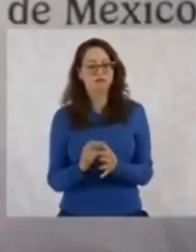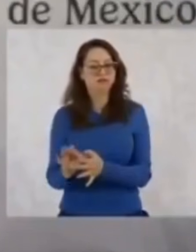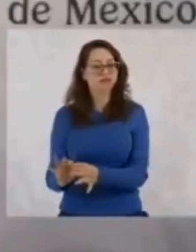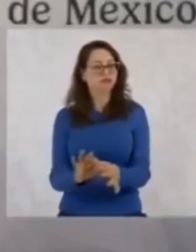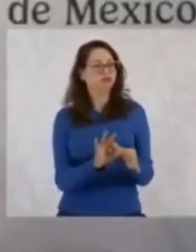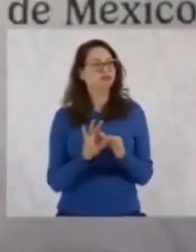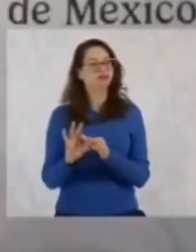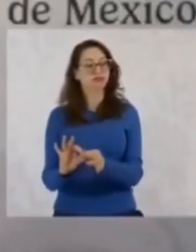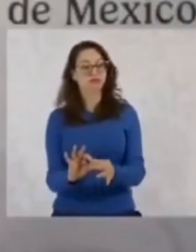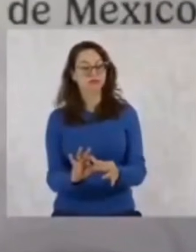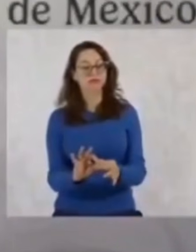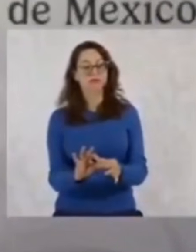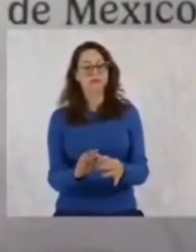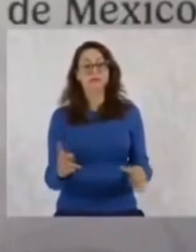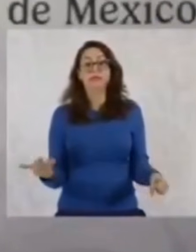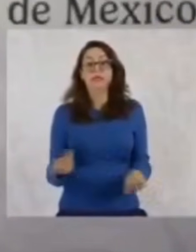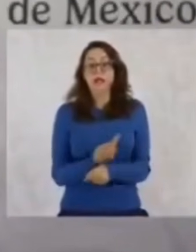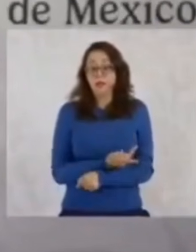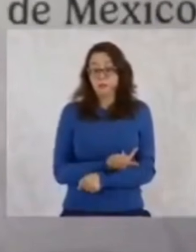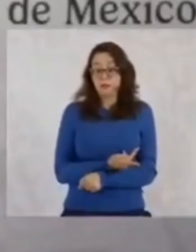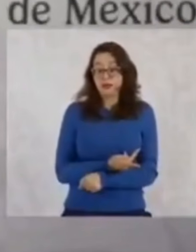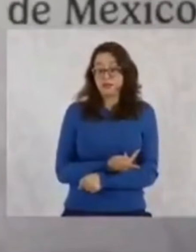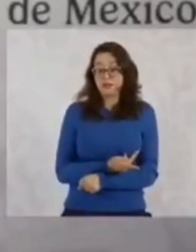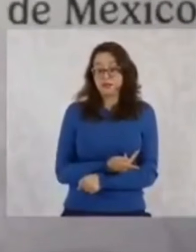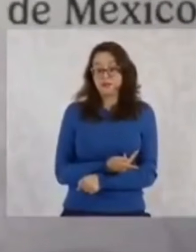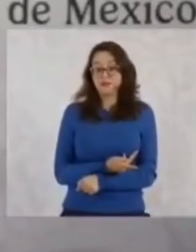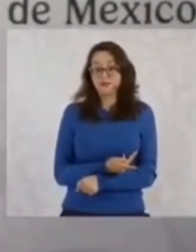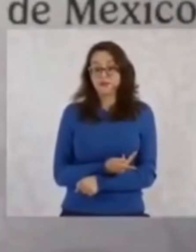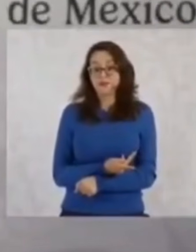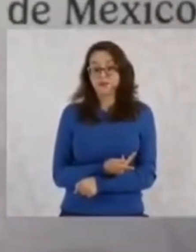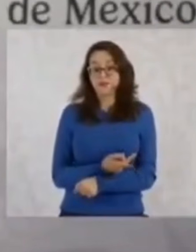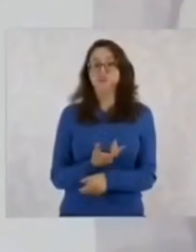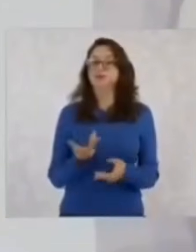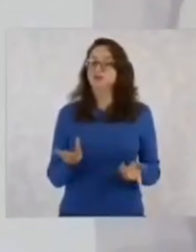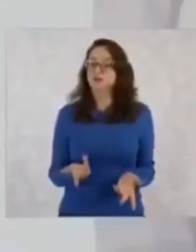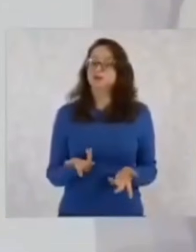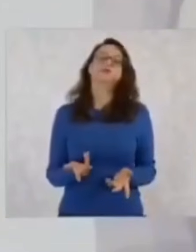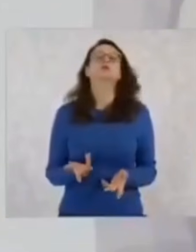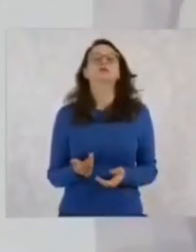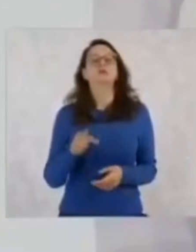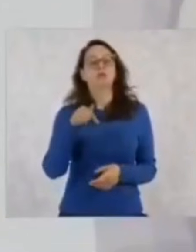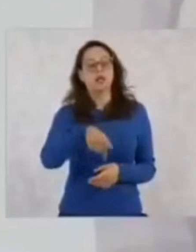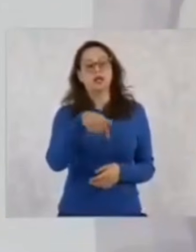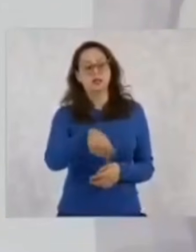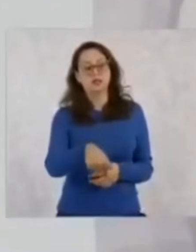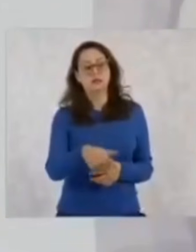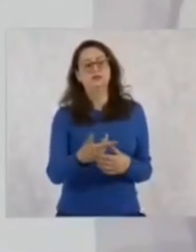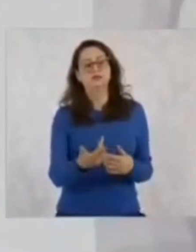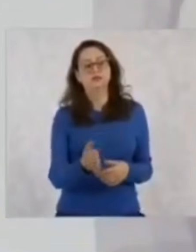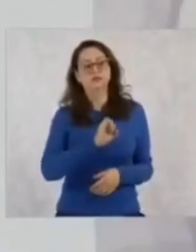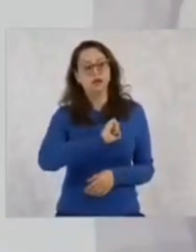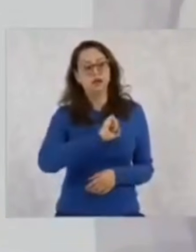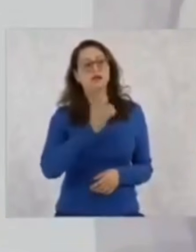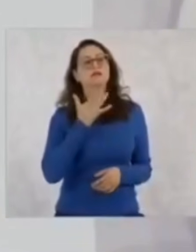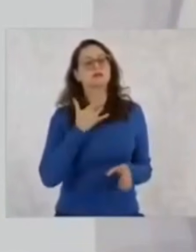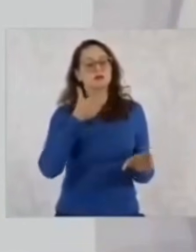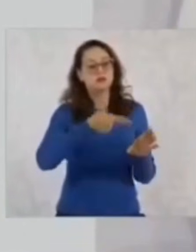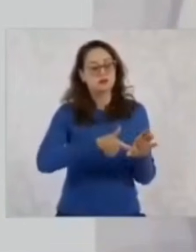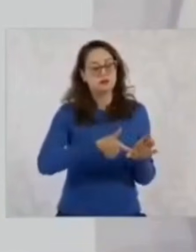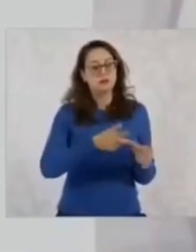abiertos. Entonces, lo que hicimos fue apoyar el precio de la gasolina